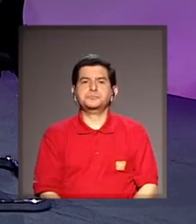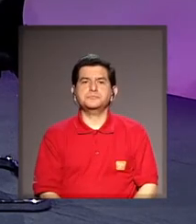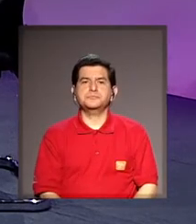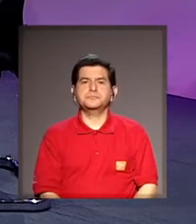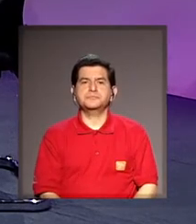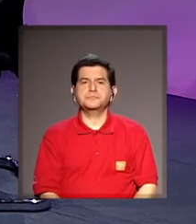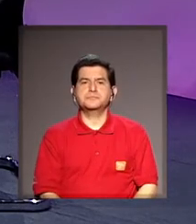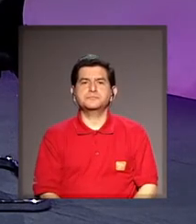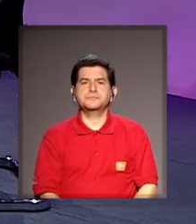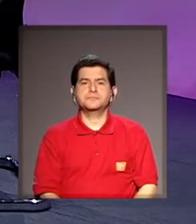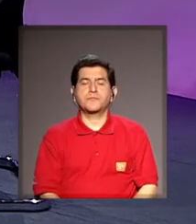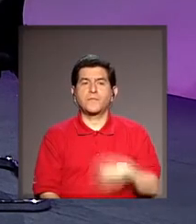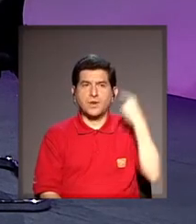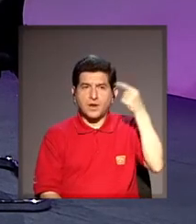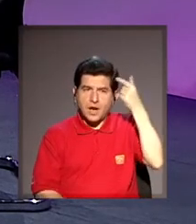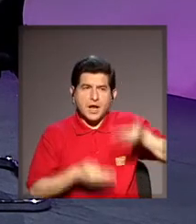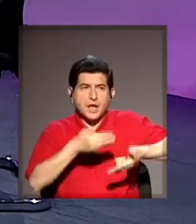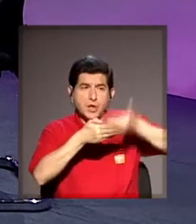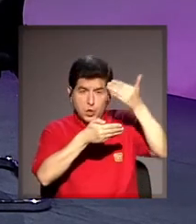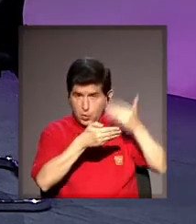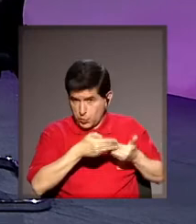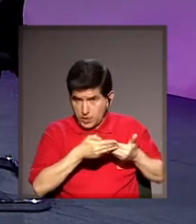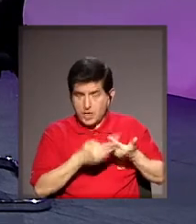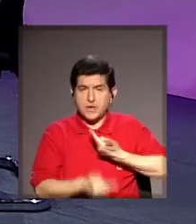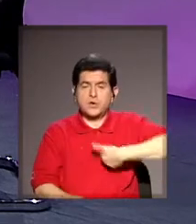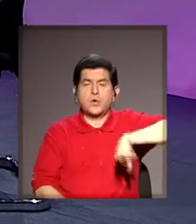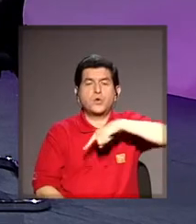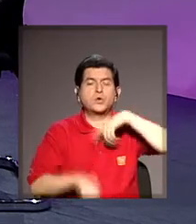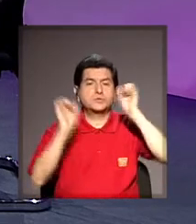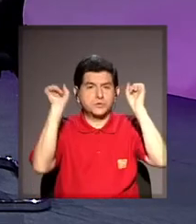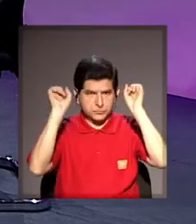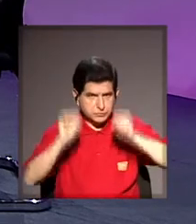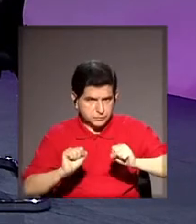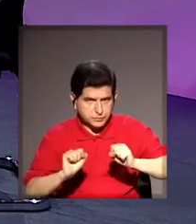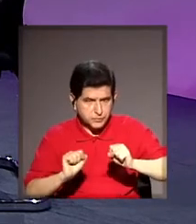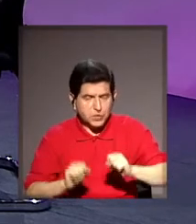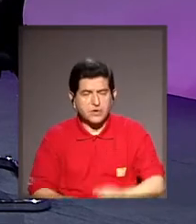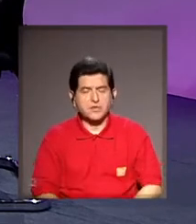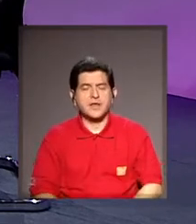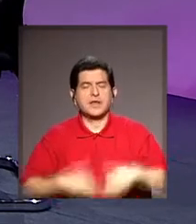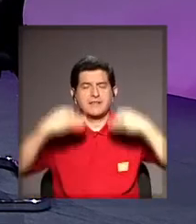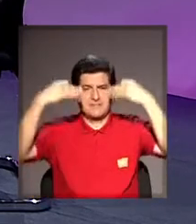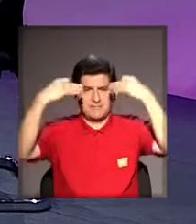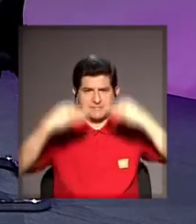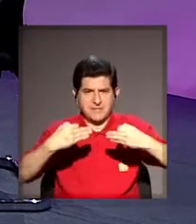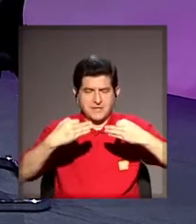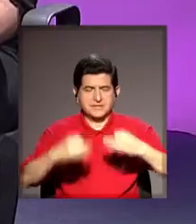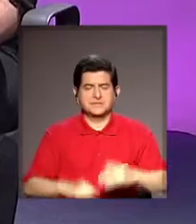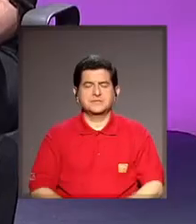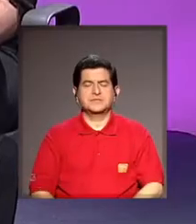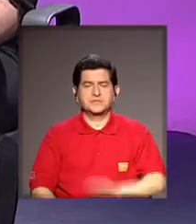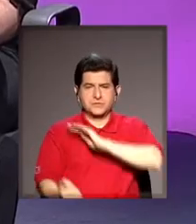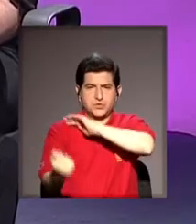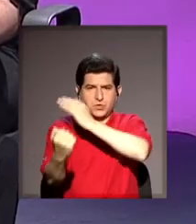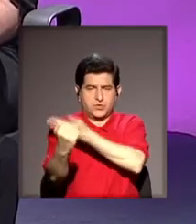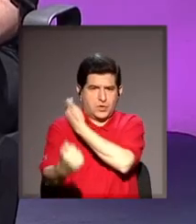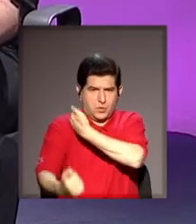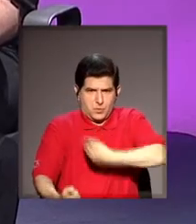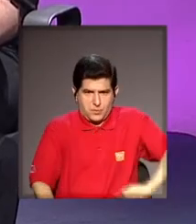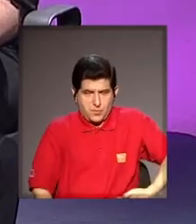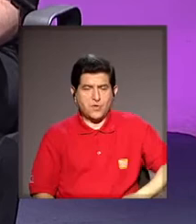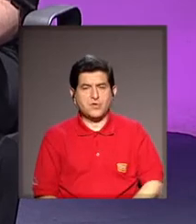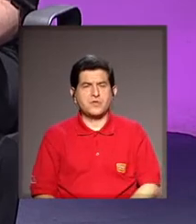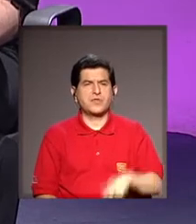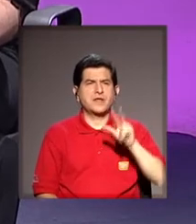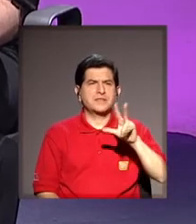con el gobierno anterior logramos en un decreto ejecutivo que es el